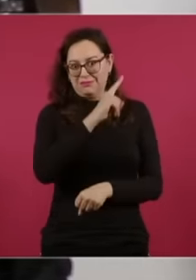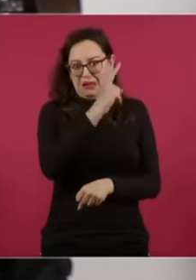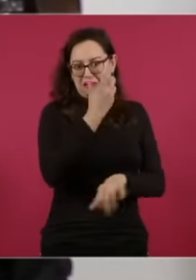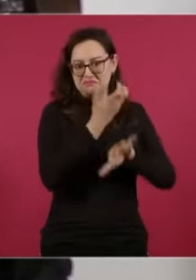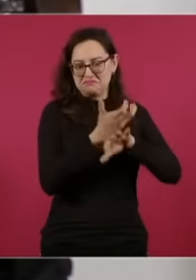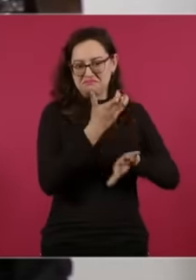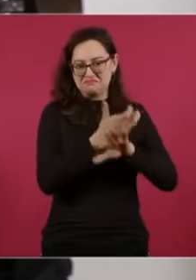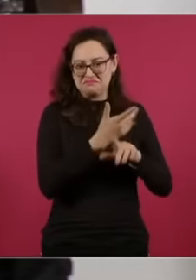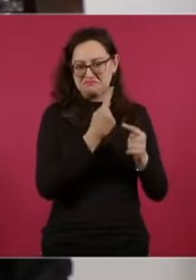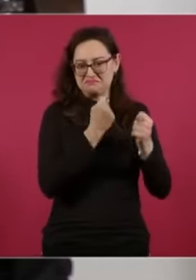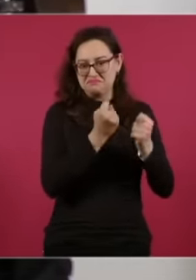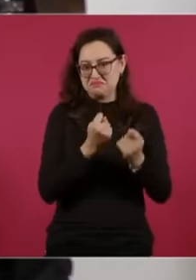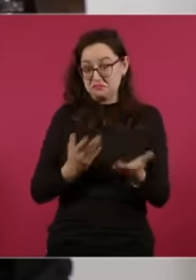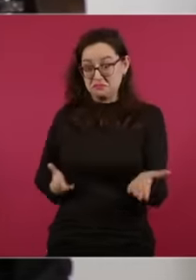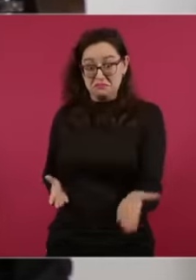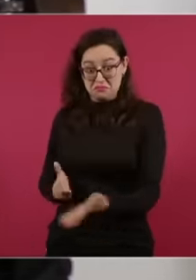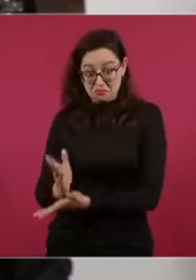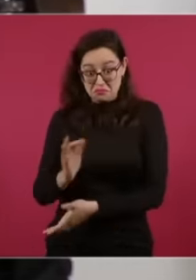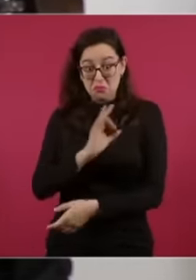la crisis que se vive en Venezuela?